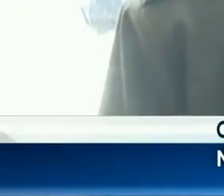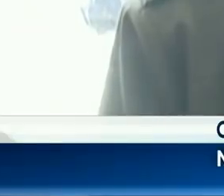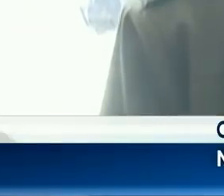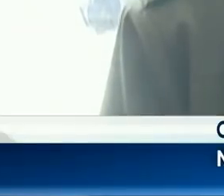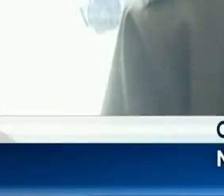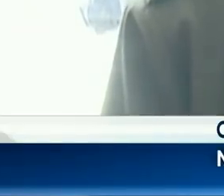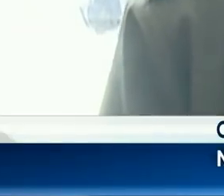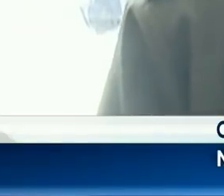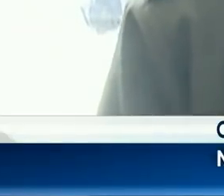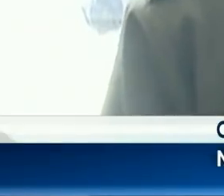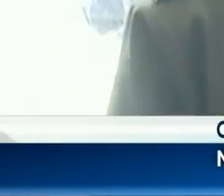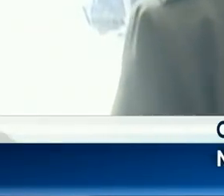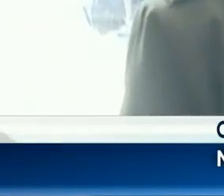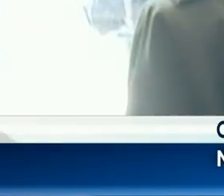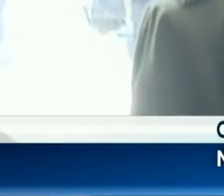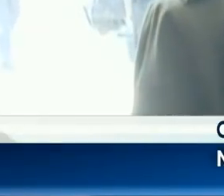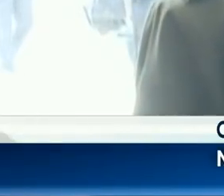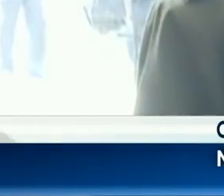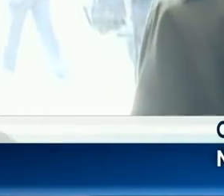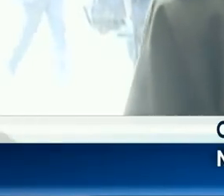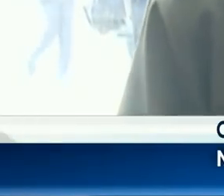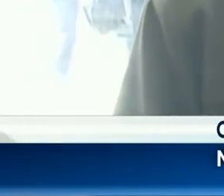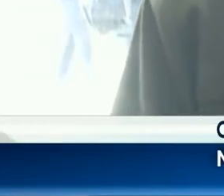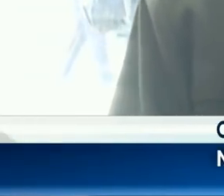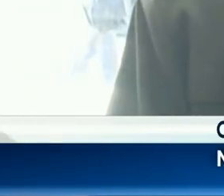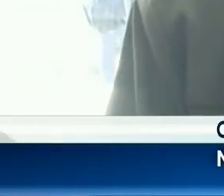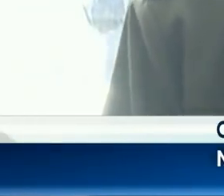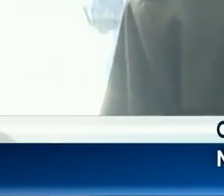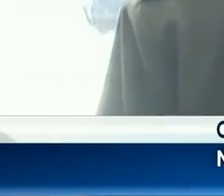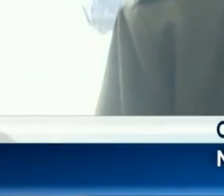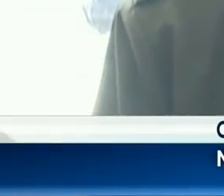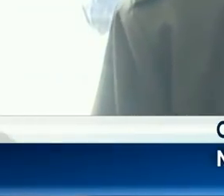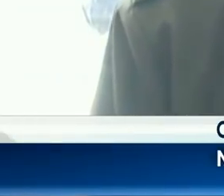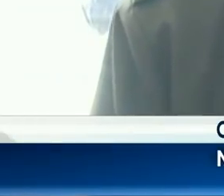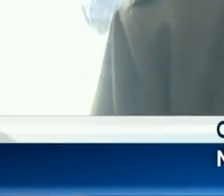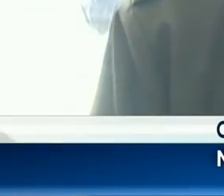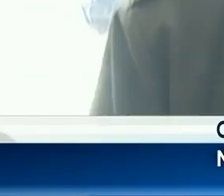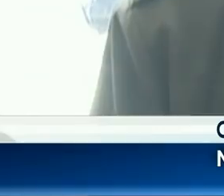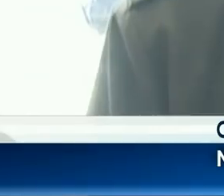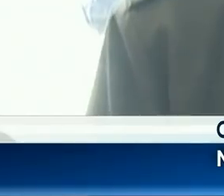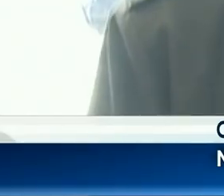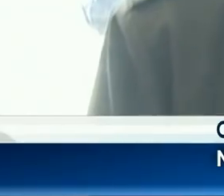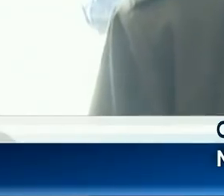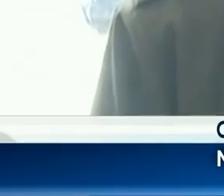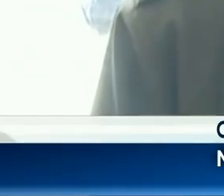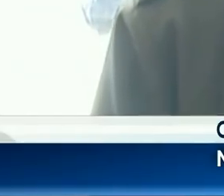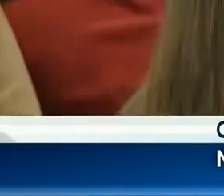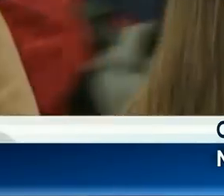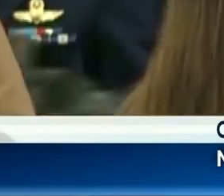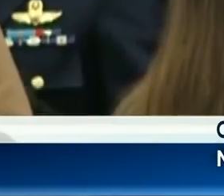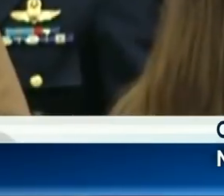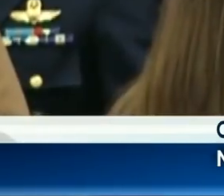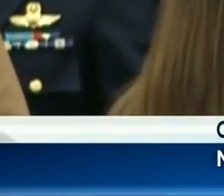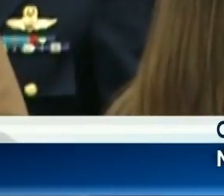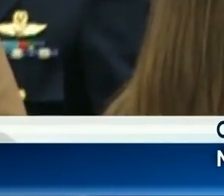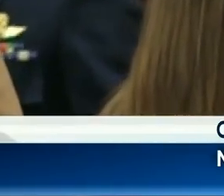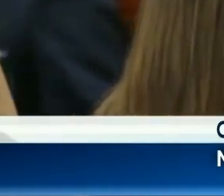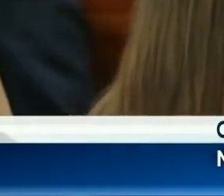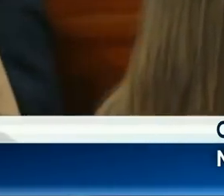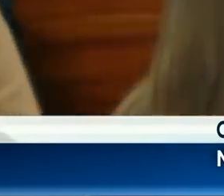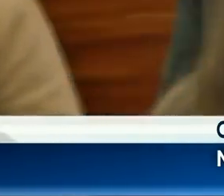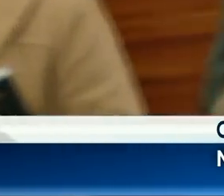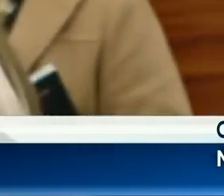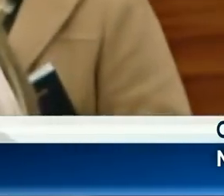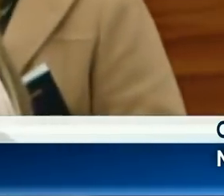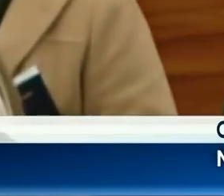comprendan bien, porque no es porque no queramos entrar, sino que es como prioridad mantenerles con vida. En la cita Navas también se refirió